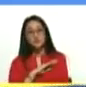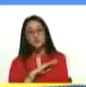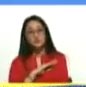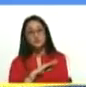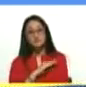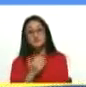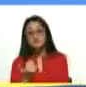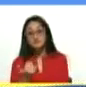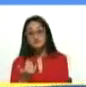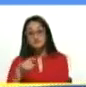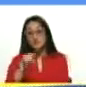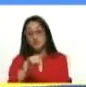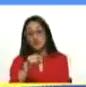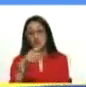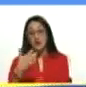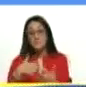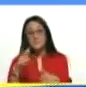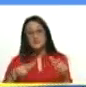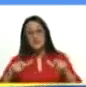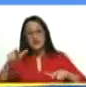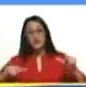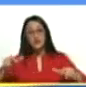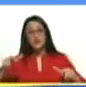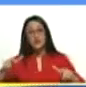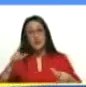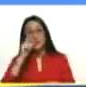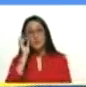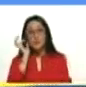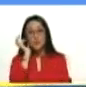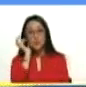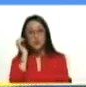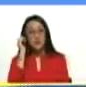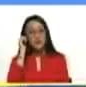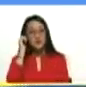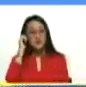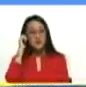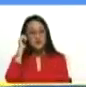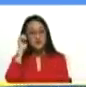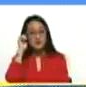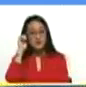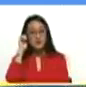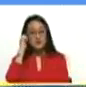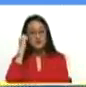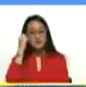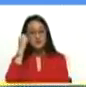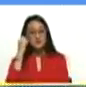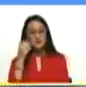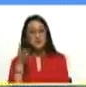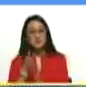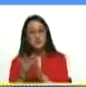Así que cuando ustedes, empresarios y empresarias, acercan posiciones,